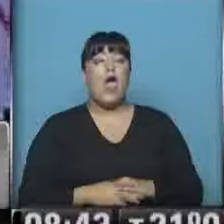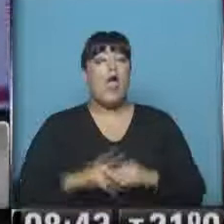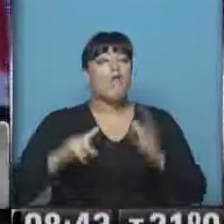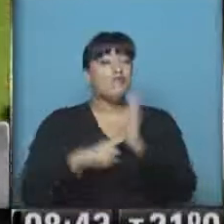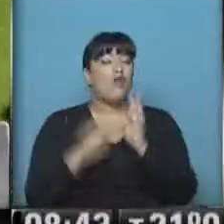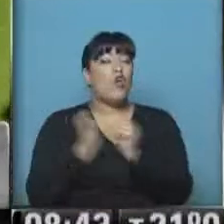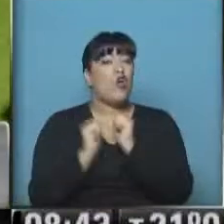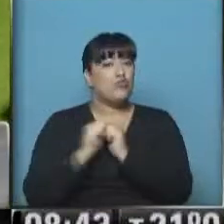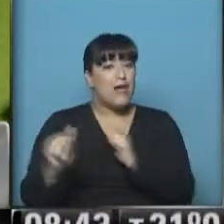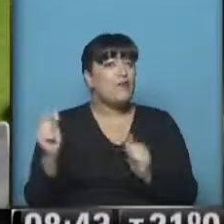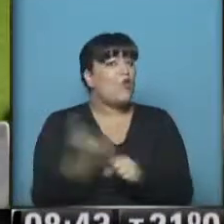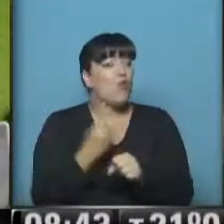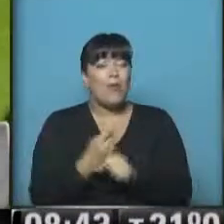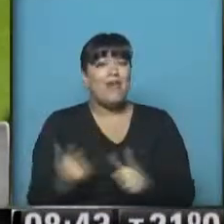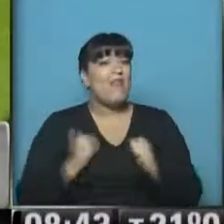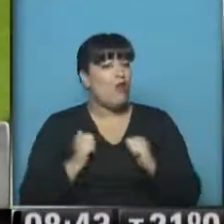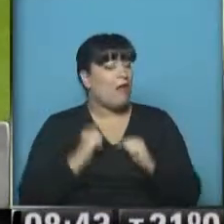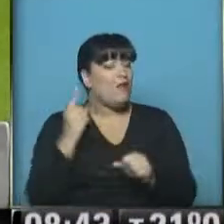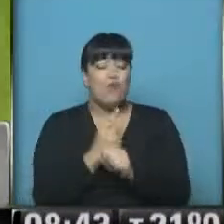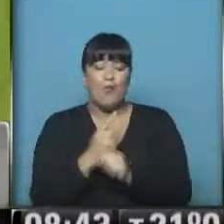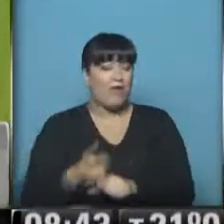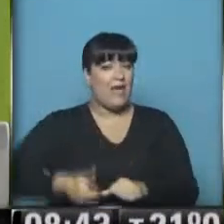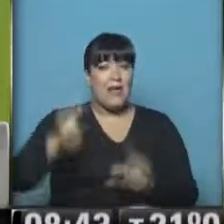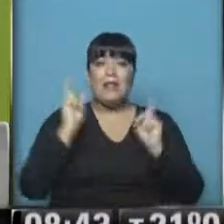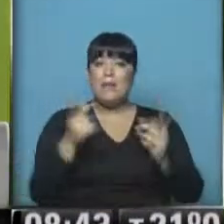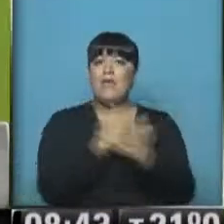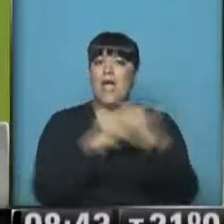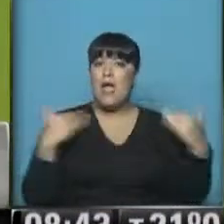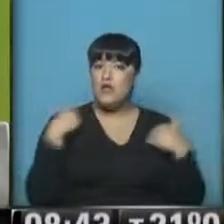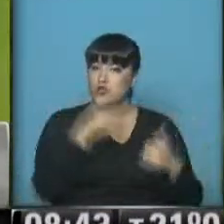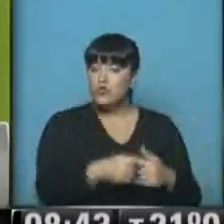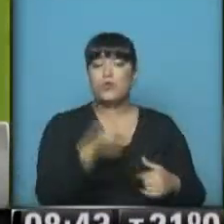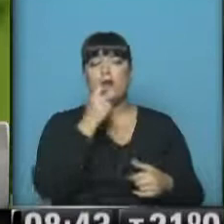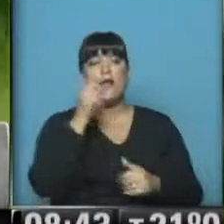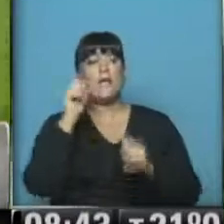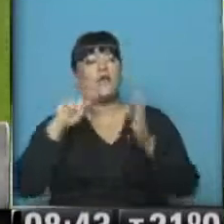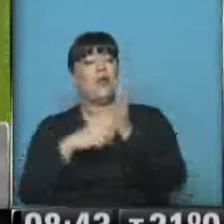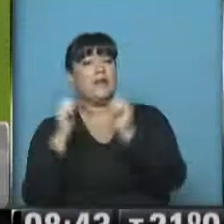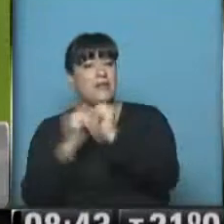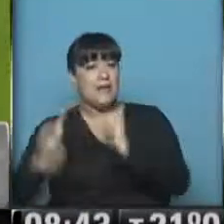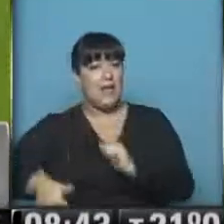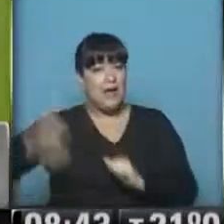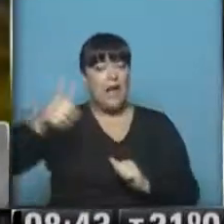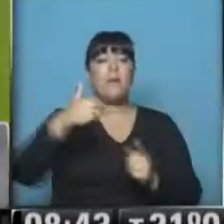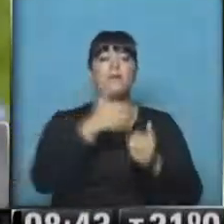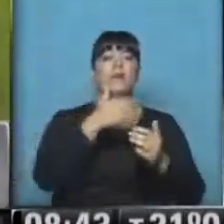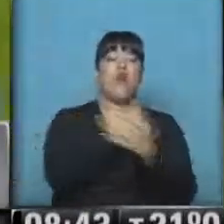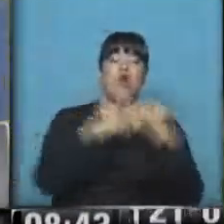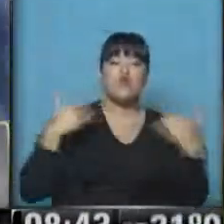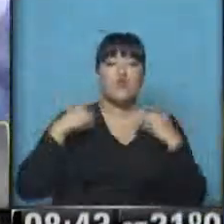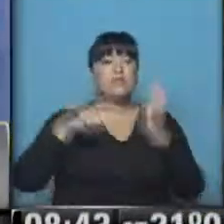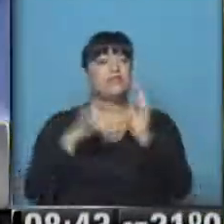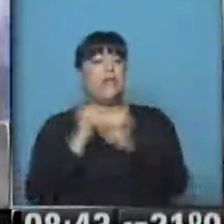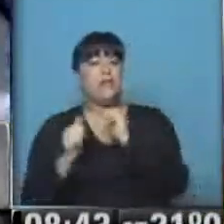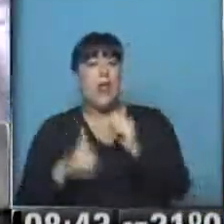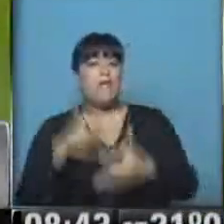perfil psicológico importante, tanto para Central como para Newell's, que gana Central y después ni Newell's ni Central pueden enderezar el rumbo. ¿Qué pasó?